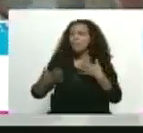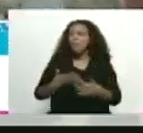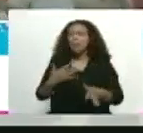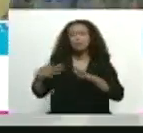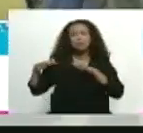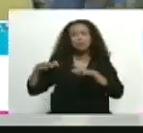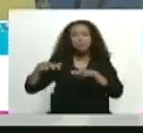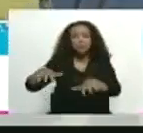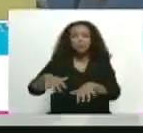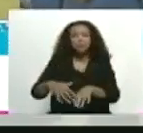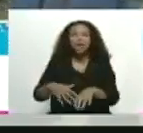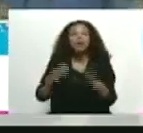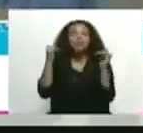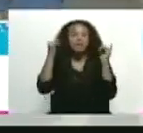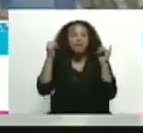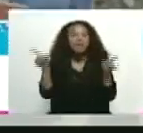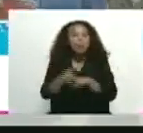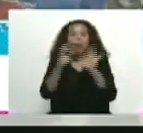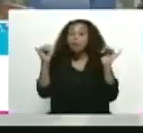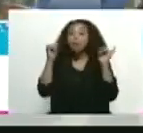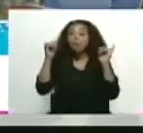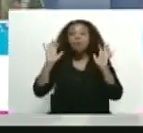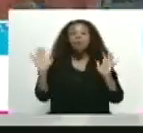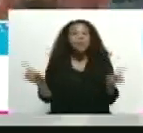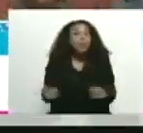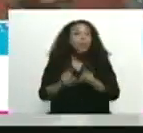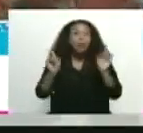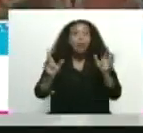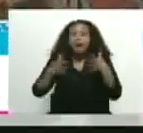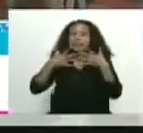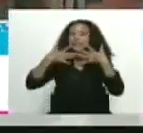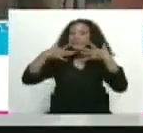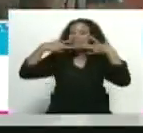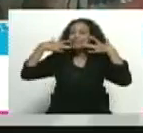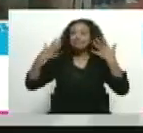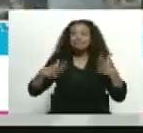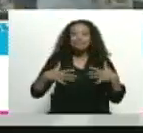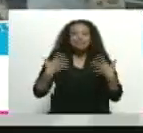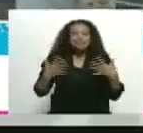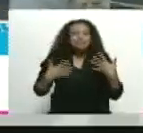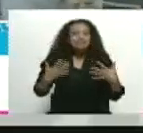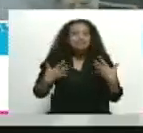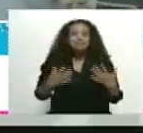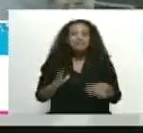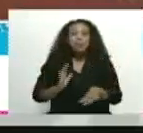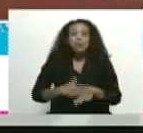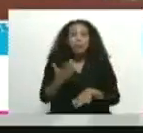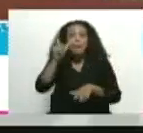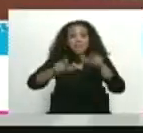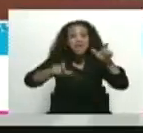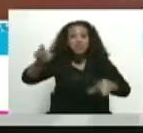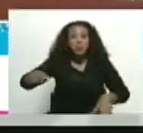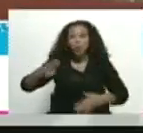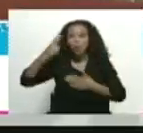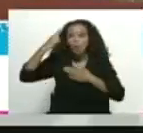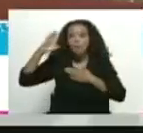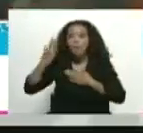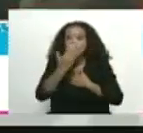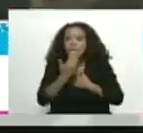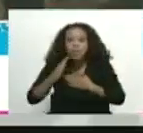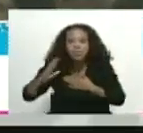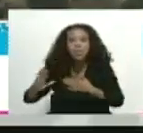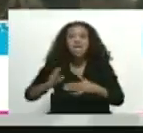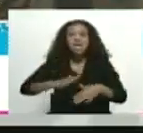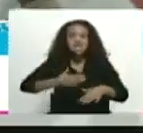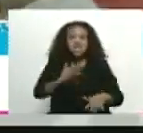la disfruté. Es una fiesta, ¿verdad? Fue una fiesta. Donde pura alegría, puro amor. Pura alegría, pura alegría. Gente comprometida, gente